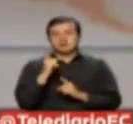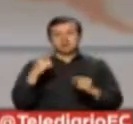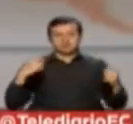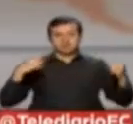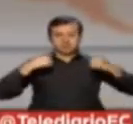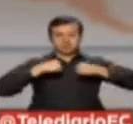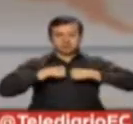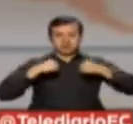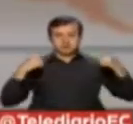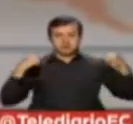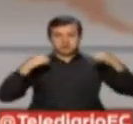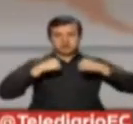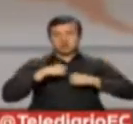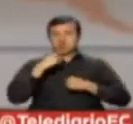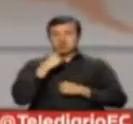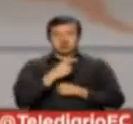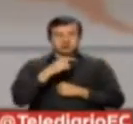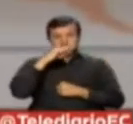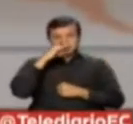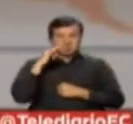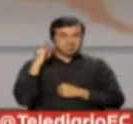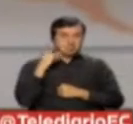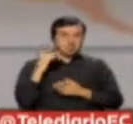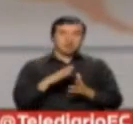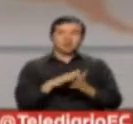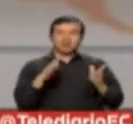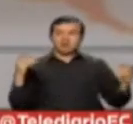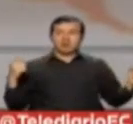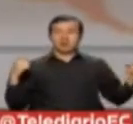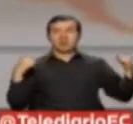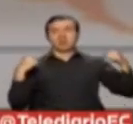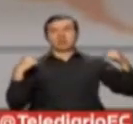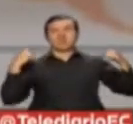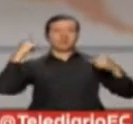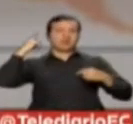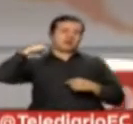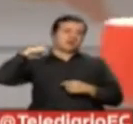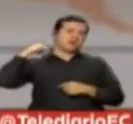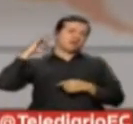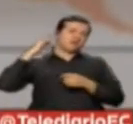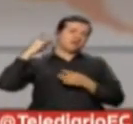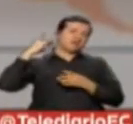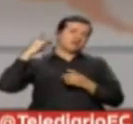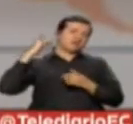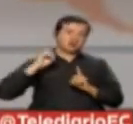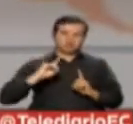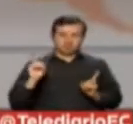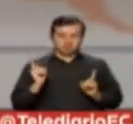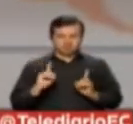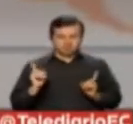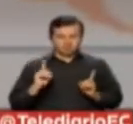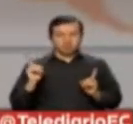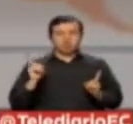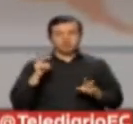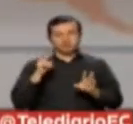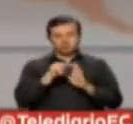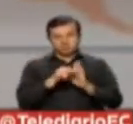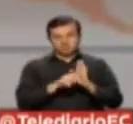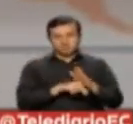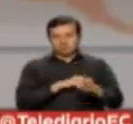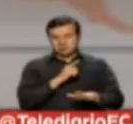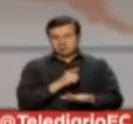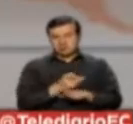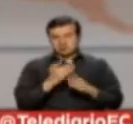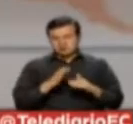mochila escolar estamos pensando que los chicos de chicas no tengan una carga que incluso les afecte a la columna vertebral entonces hay una regulación al respecto